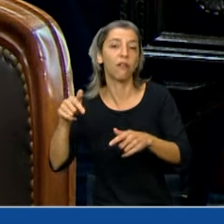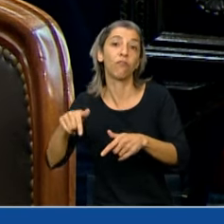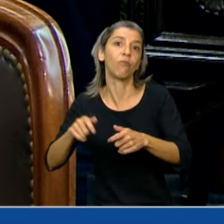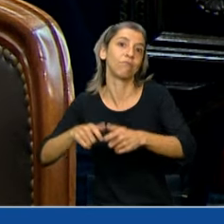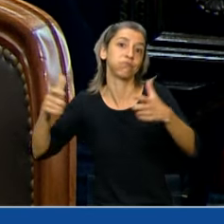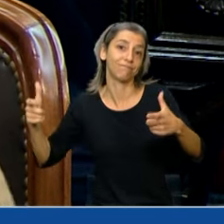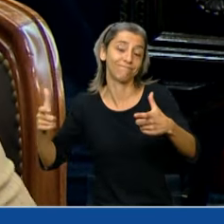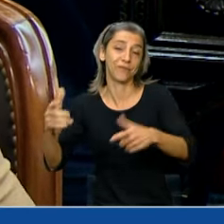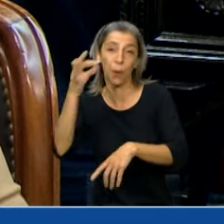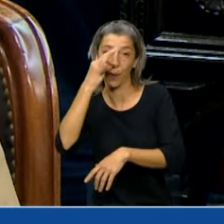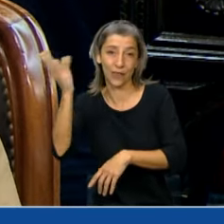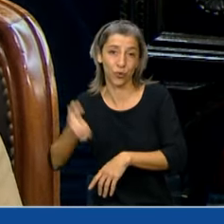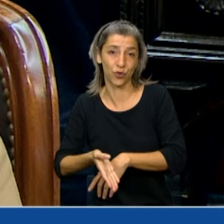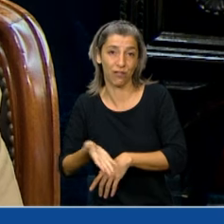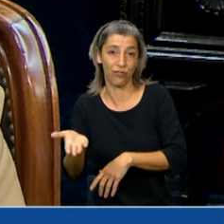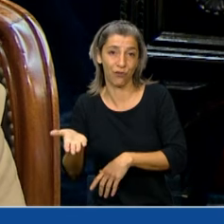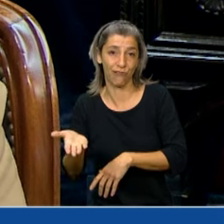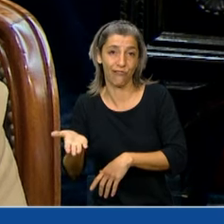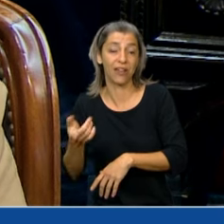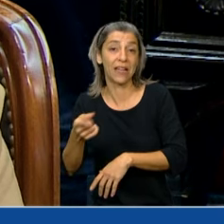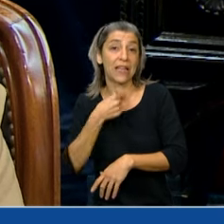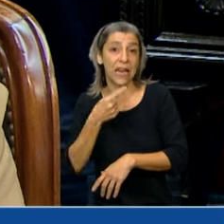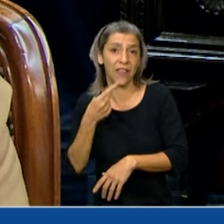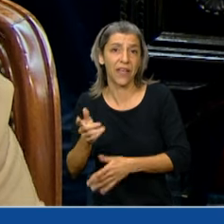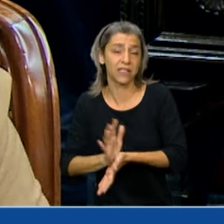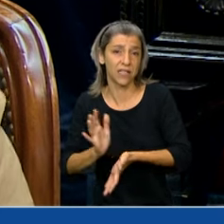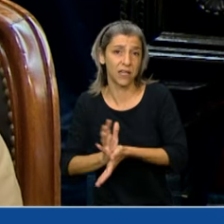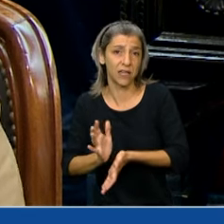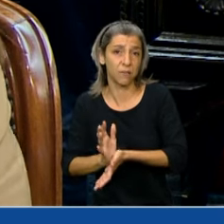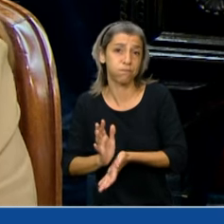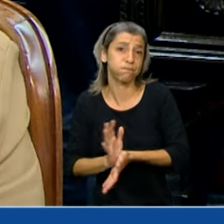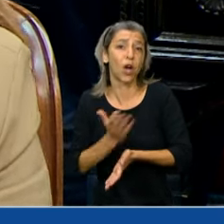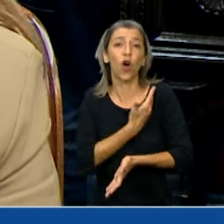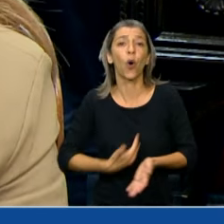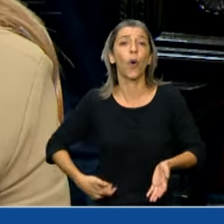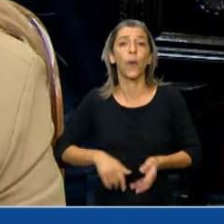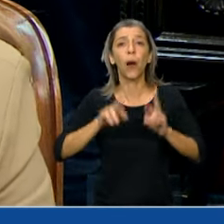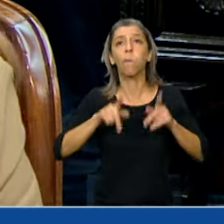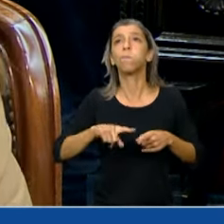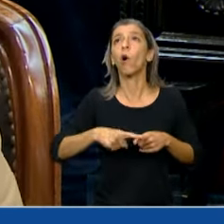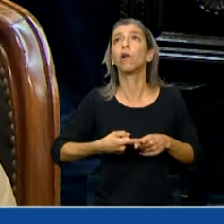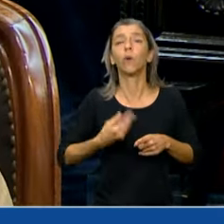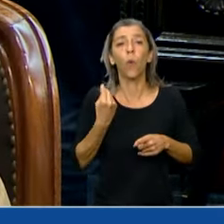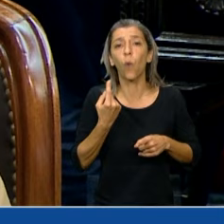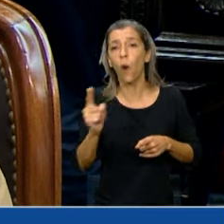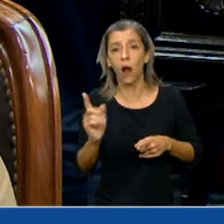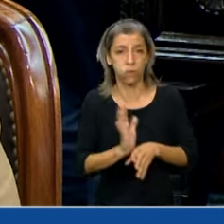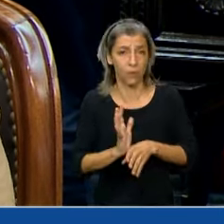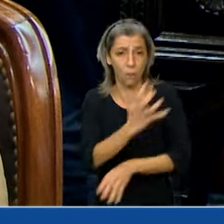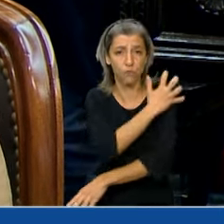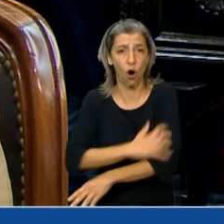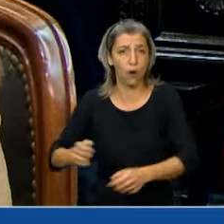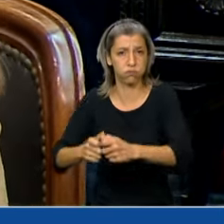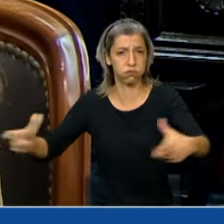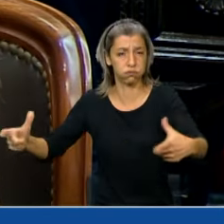20% esto demuestra el plan pobreza que ha tenido este gobierno este gobierno y todos los gobiernos en los